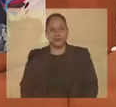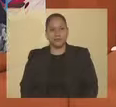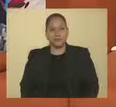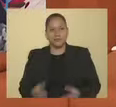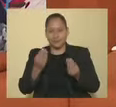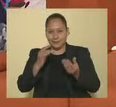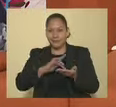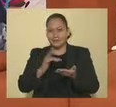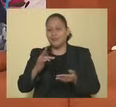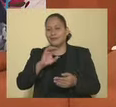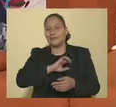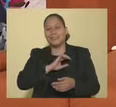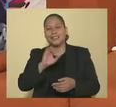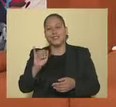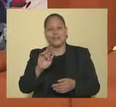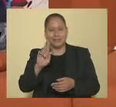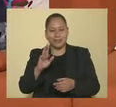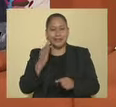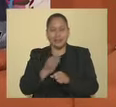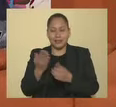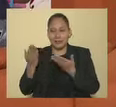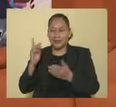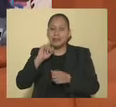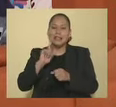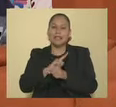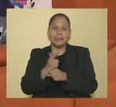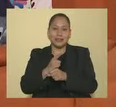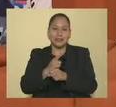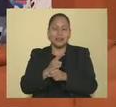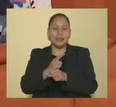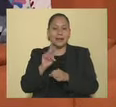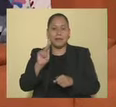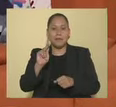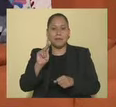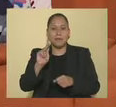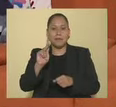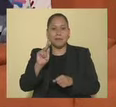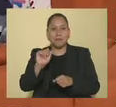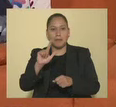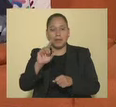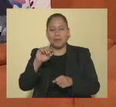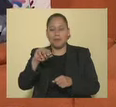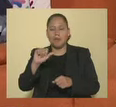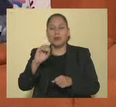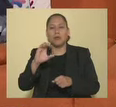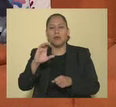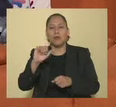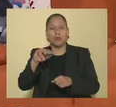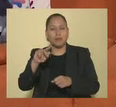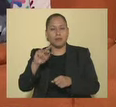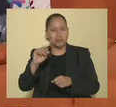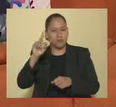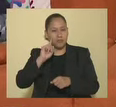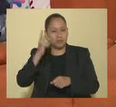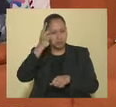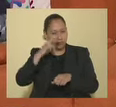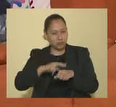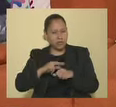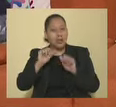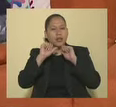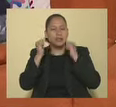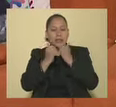Muchas gracias, mi queridísimo Juanra. Ya estamos con la licenciada Paloma Ocampo, que es la directora de esta